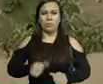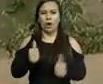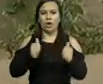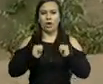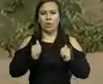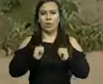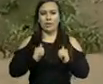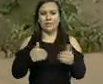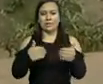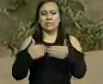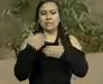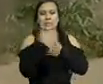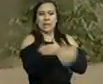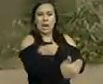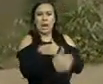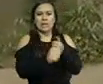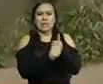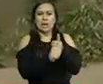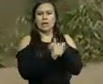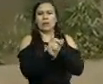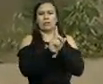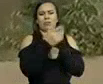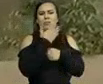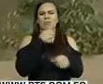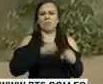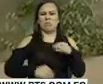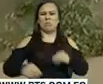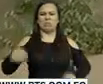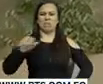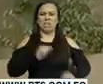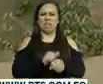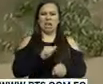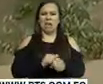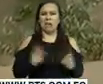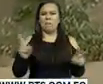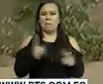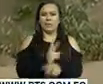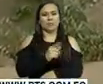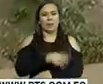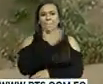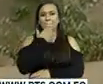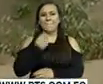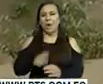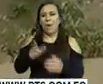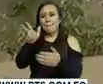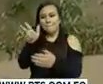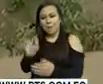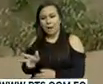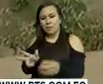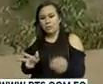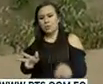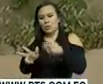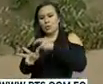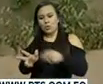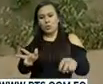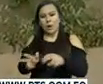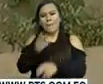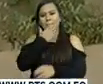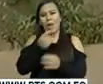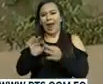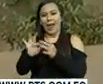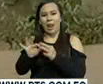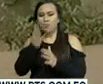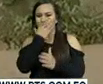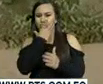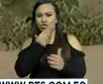cómodos están muy cerca de la vía piedras tierra y de todo es el mal estar acá querida luisa josé luís y amigos